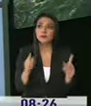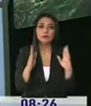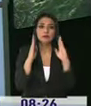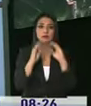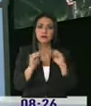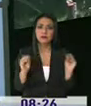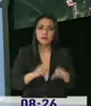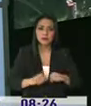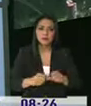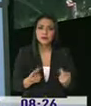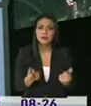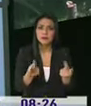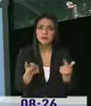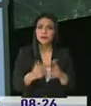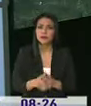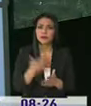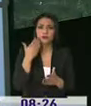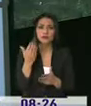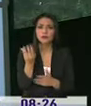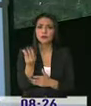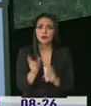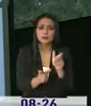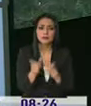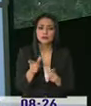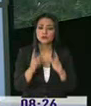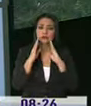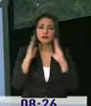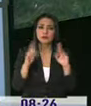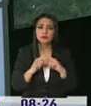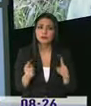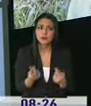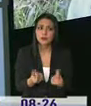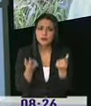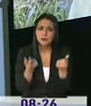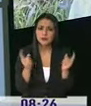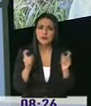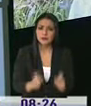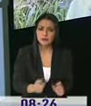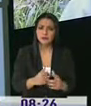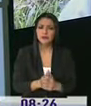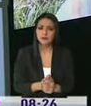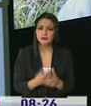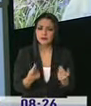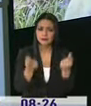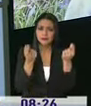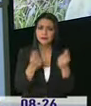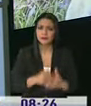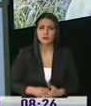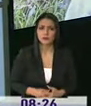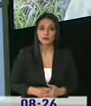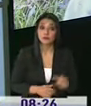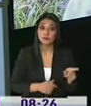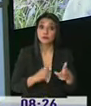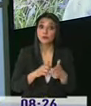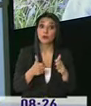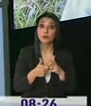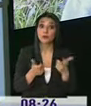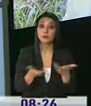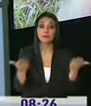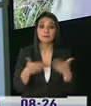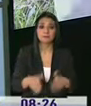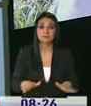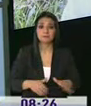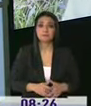démosle trámite, no sé si hay poca gente que atiende esto, pero hay que hacerlo, y hay que hacerlo rápidamente para evitar mayores